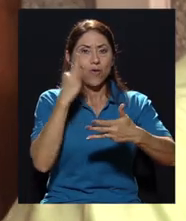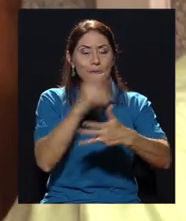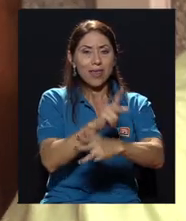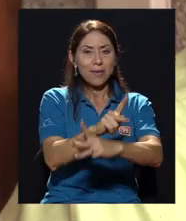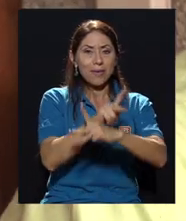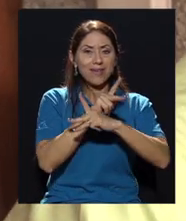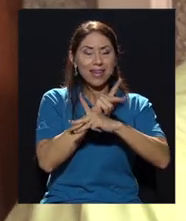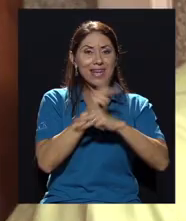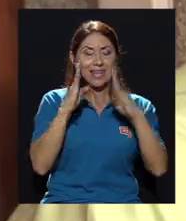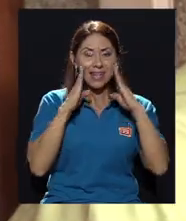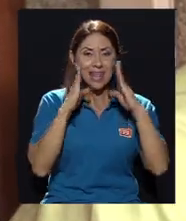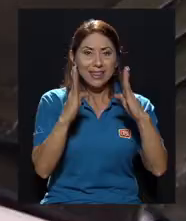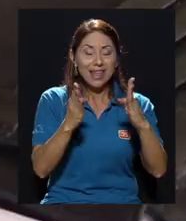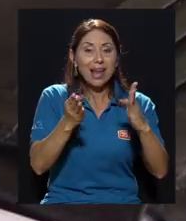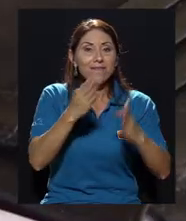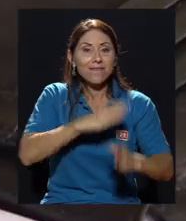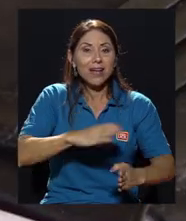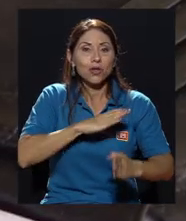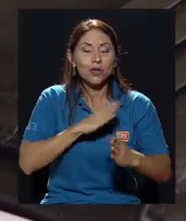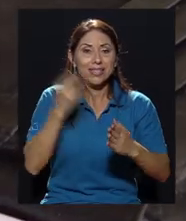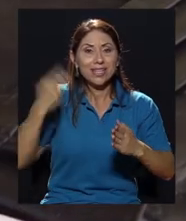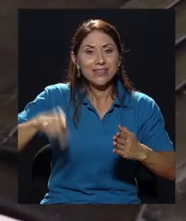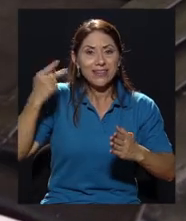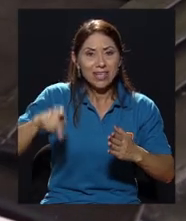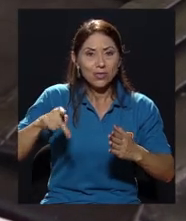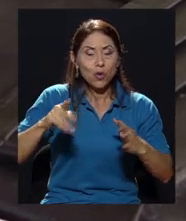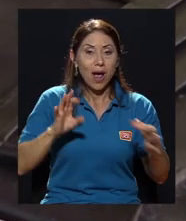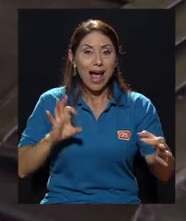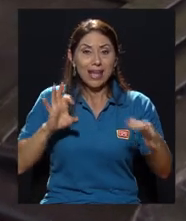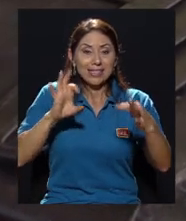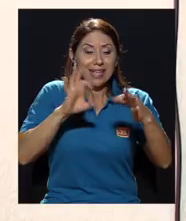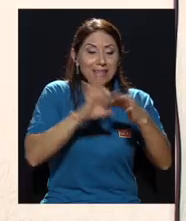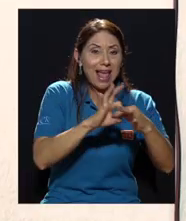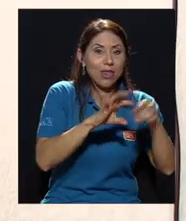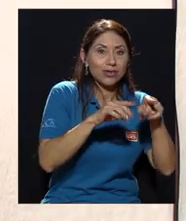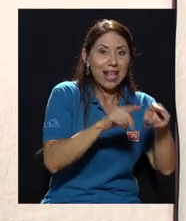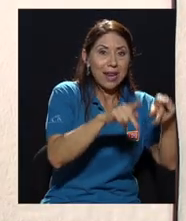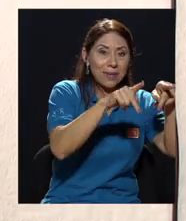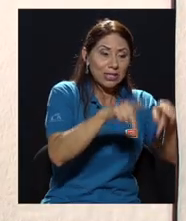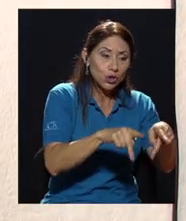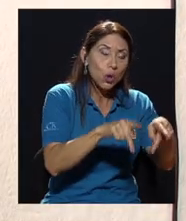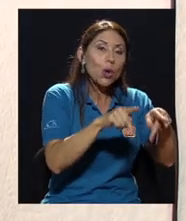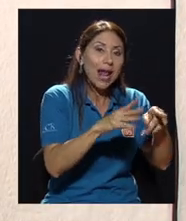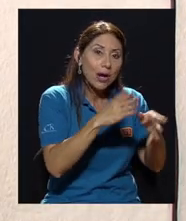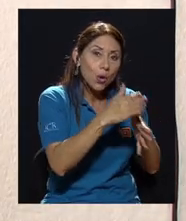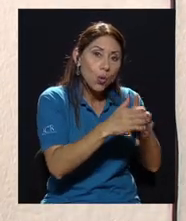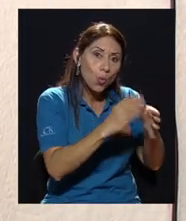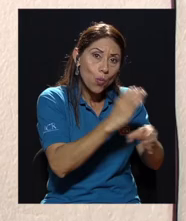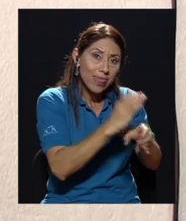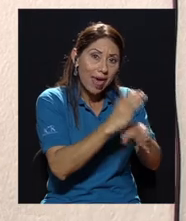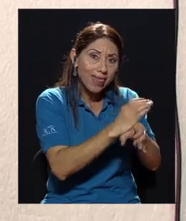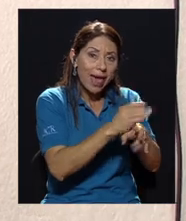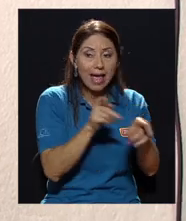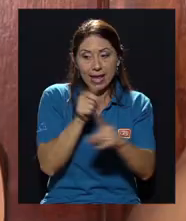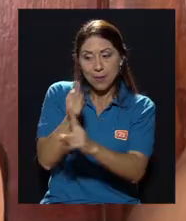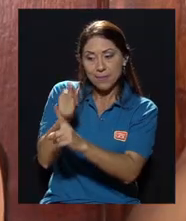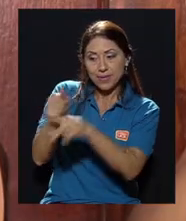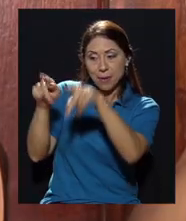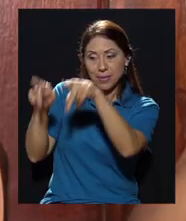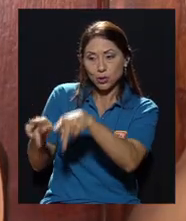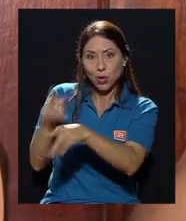la forma de prevenir y tratar factores de riesgo asociados tanto a la persona cuidada como a la misma cuidadora o